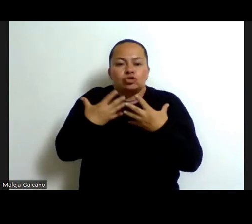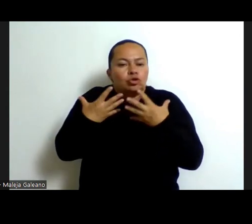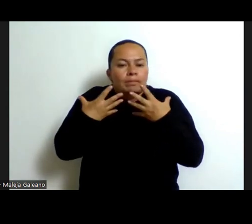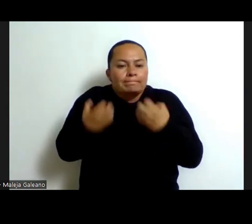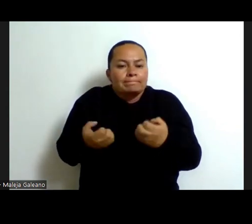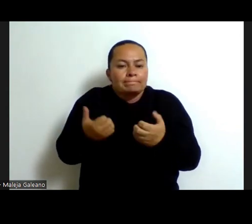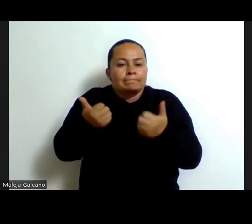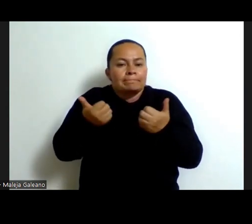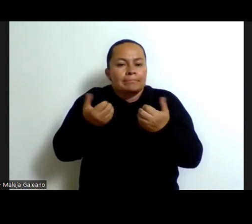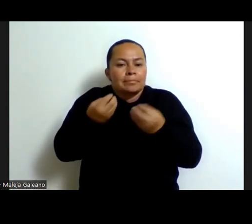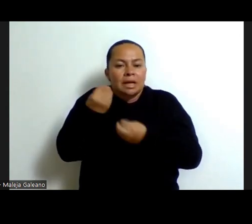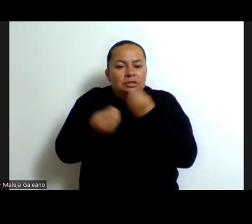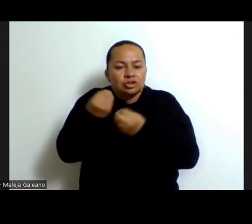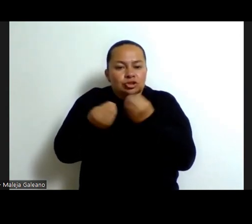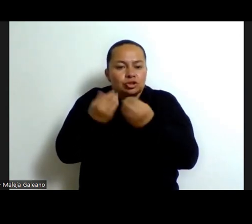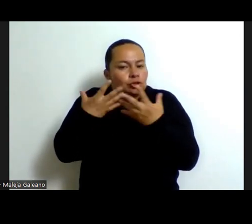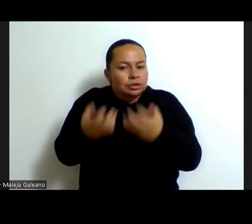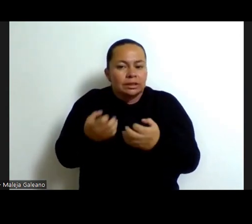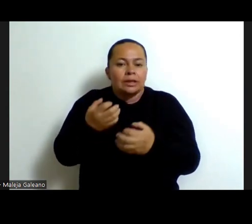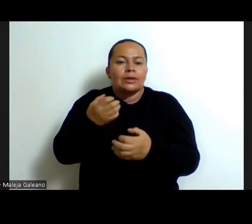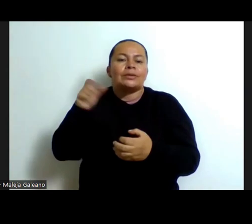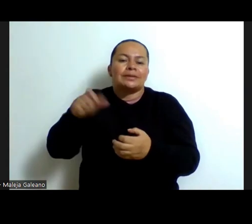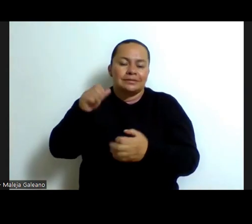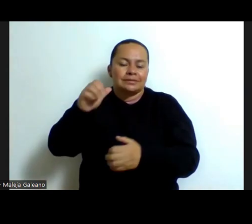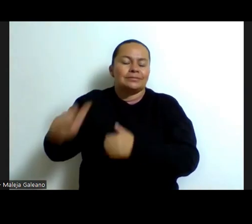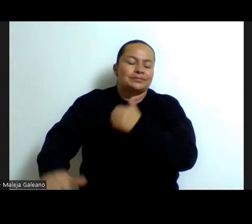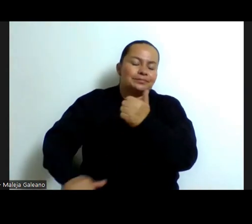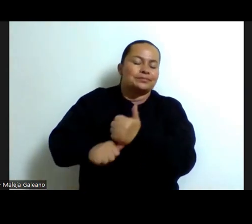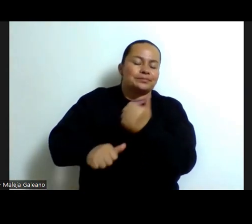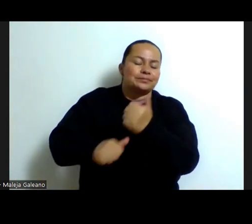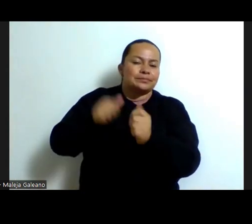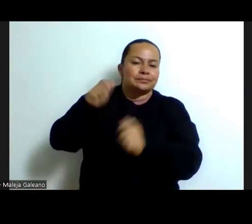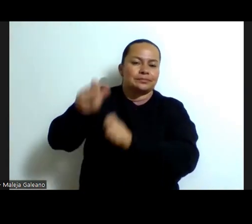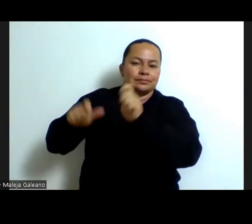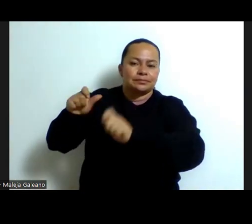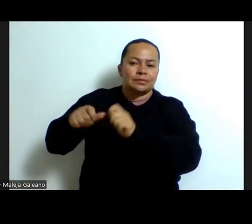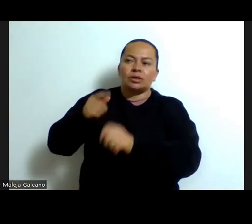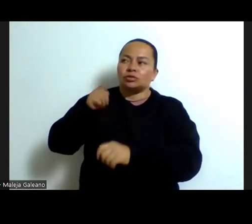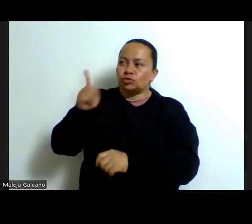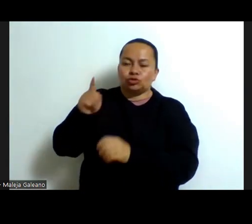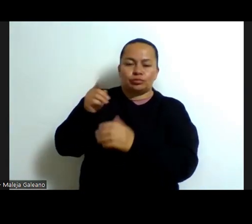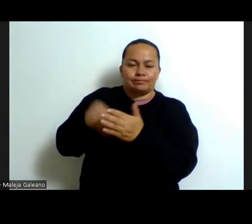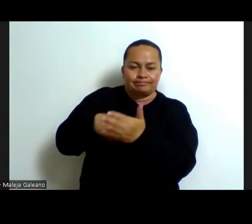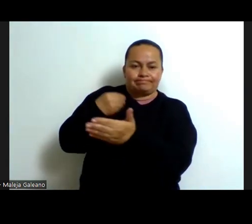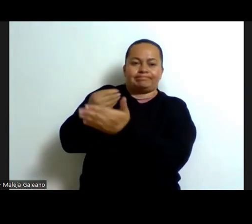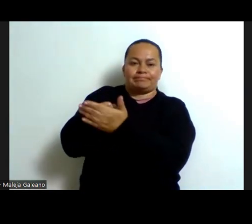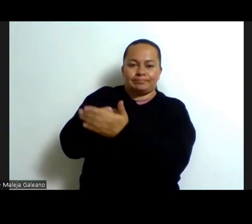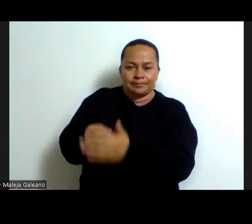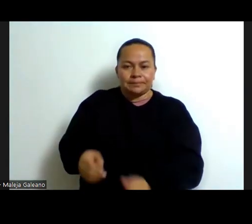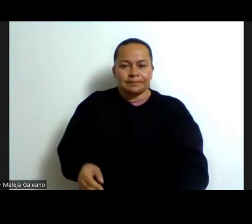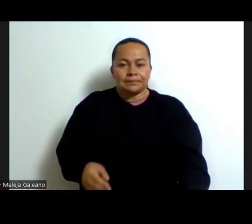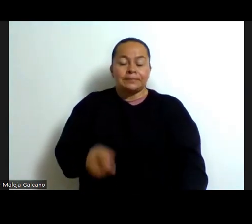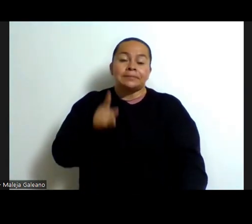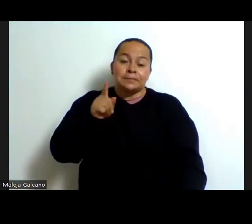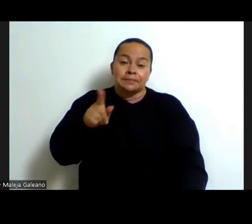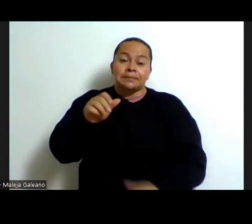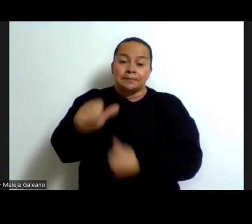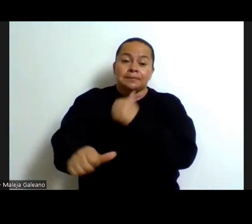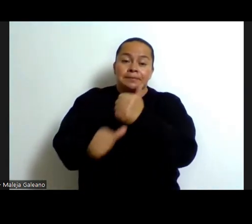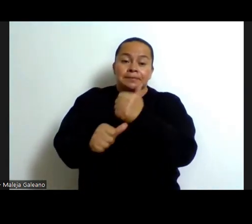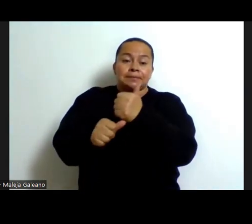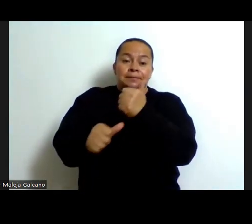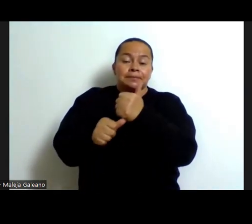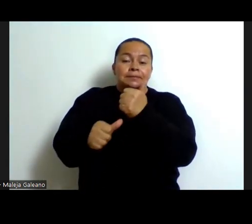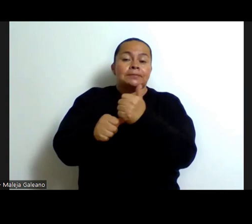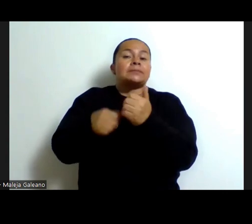eh requiero del apoyo de la asistente personal para que lo haga h y el asistente personal